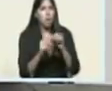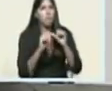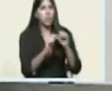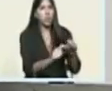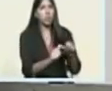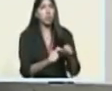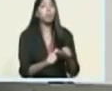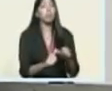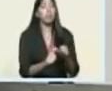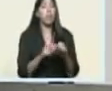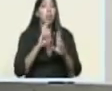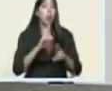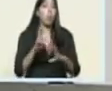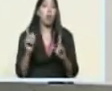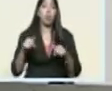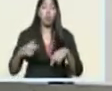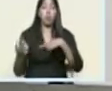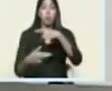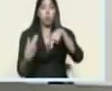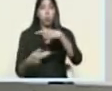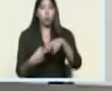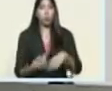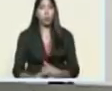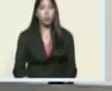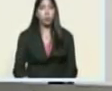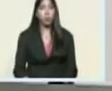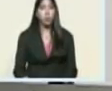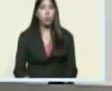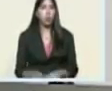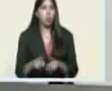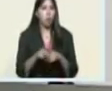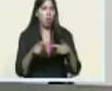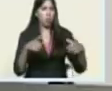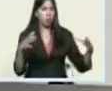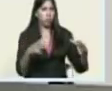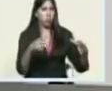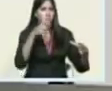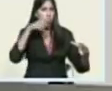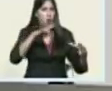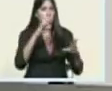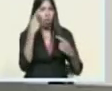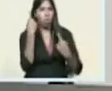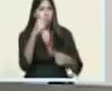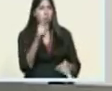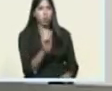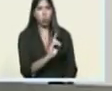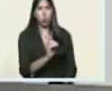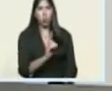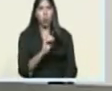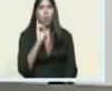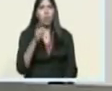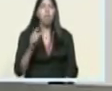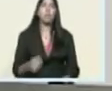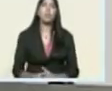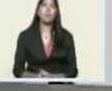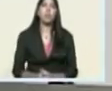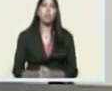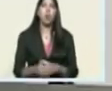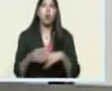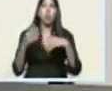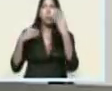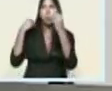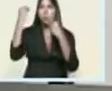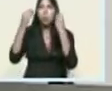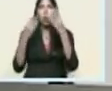permanente. Es la gran respuesta a la revolución. No dejar al pueblo solo, ir siempre con el pueblo y construir las fórmulas de